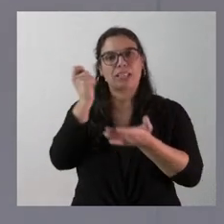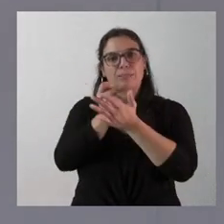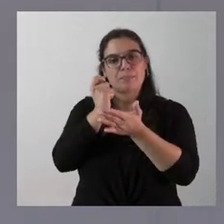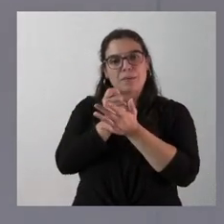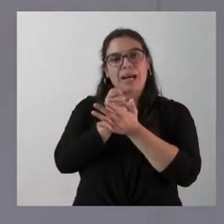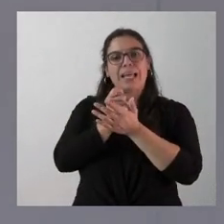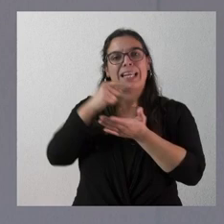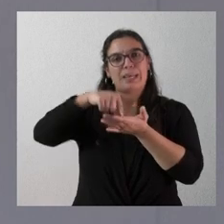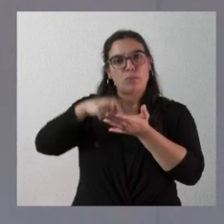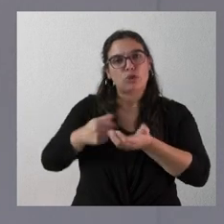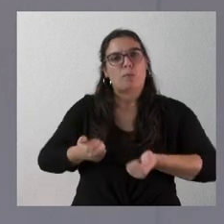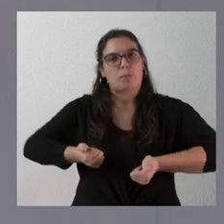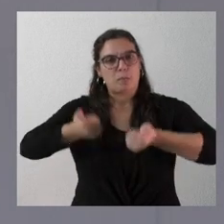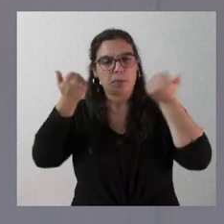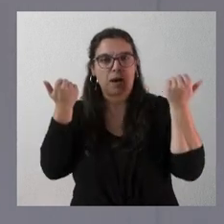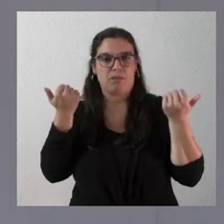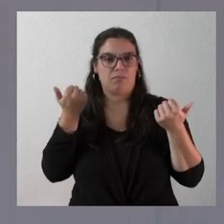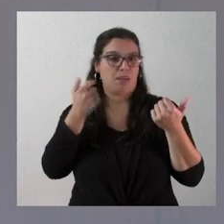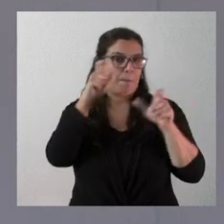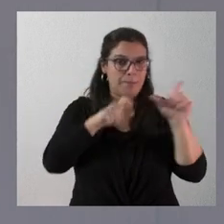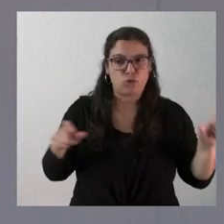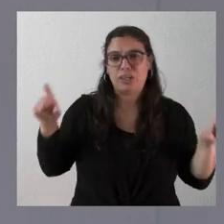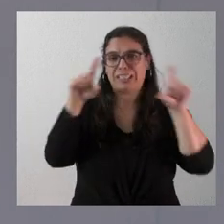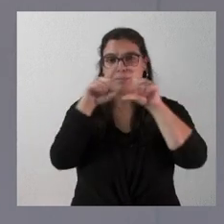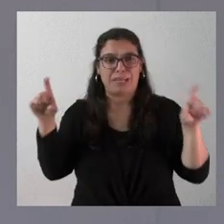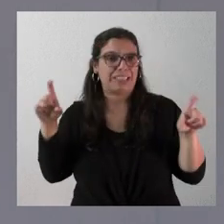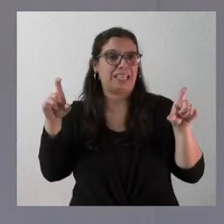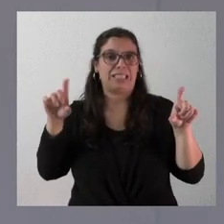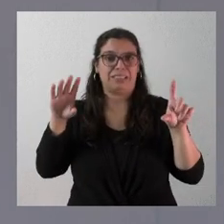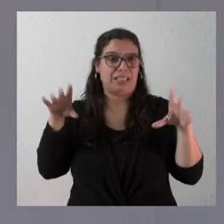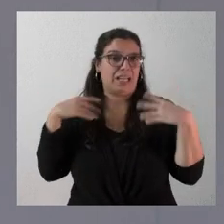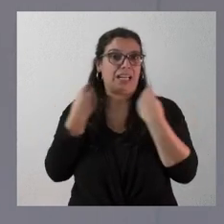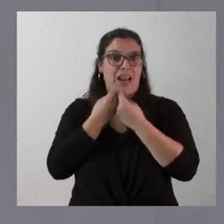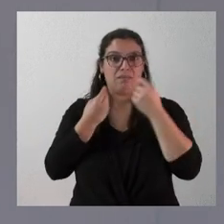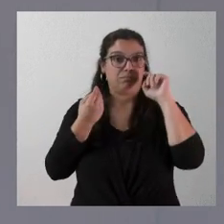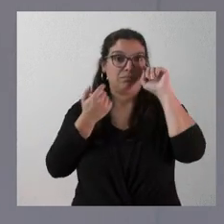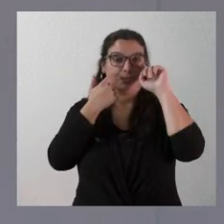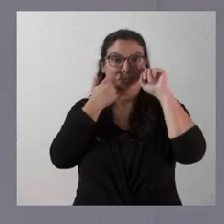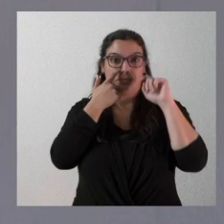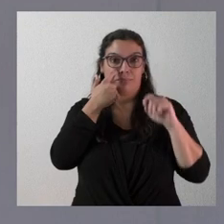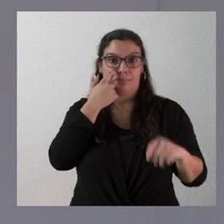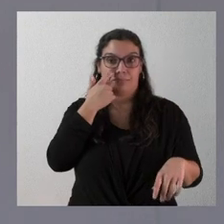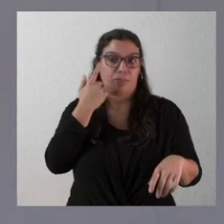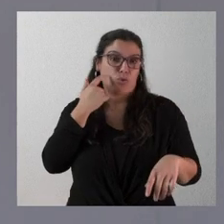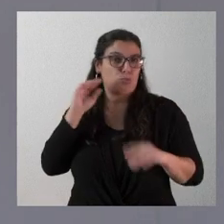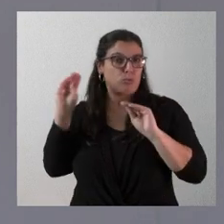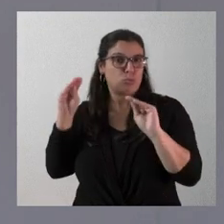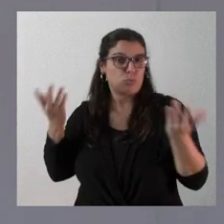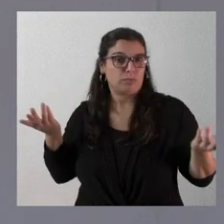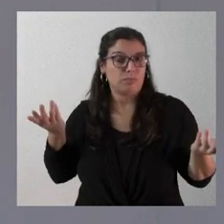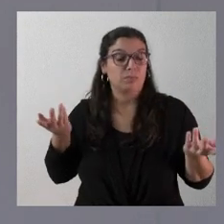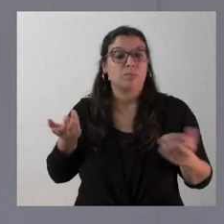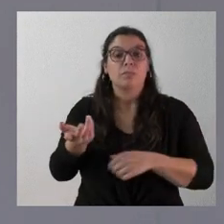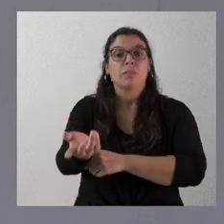las pymes a los autónomos de Castilla y león y del conjunto de España en esta hora ciudad fiscal a las que nos tienen acostumbrados y que